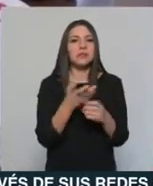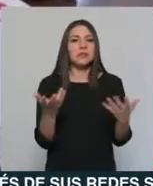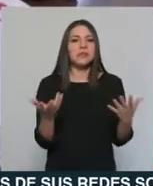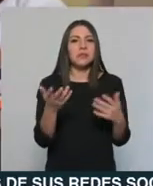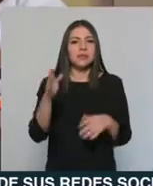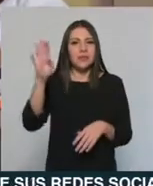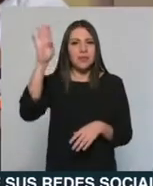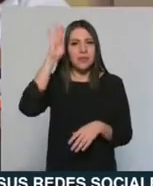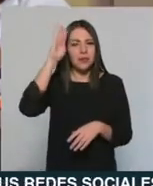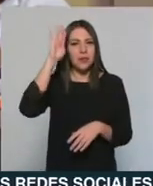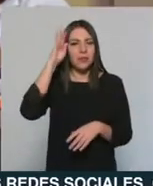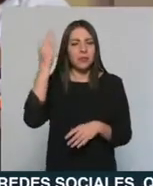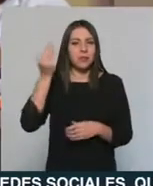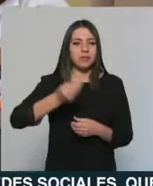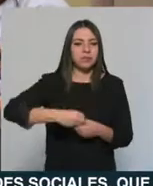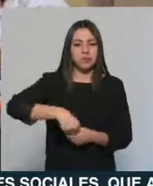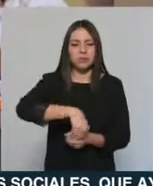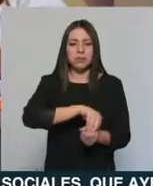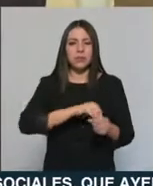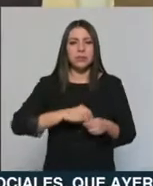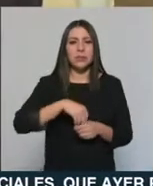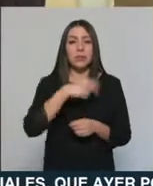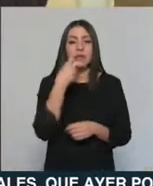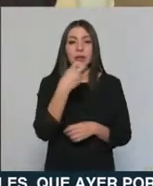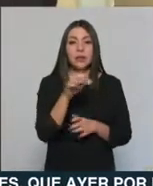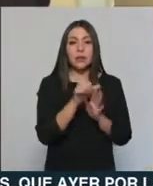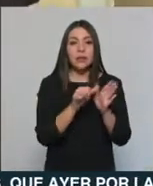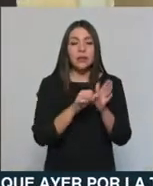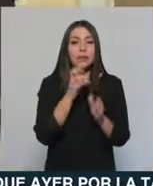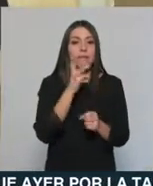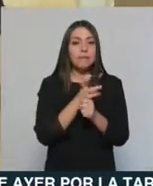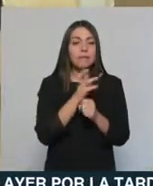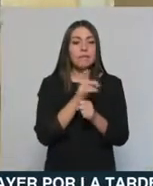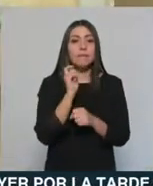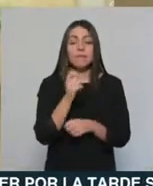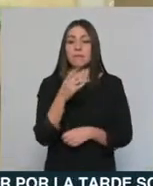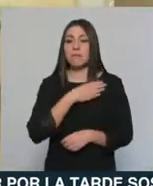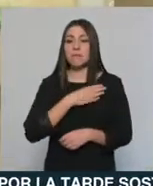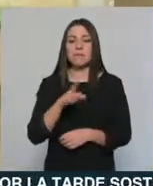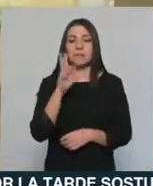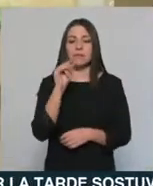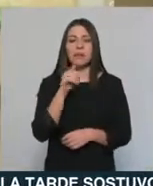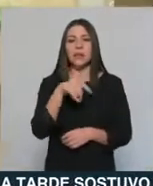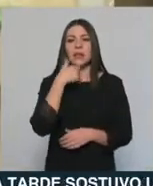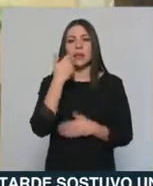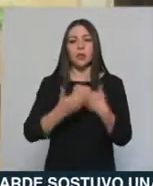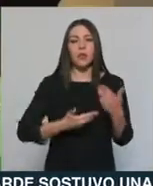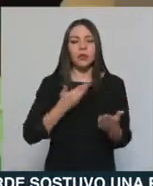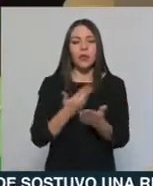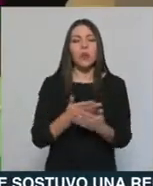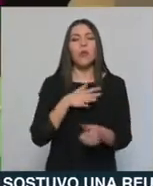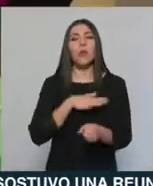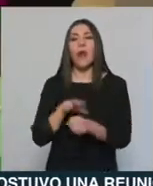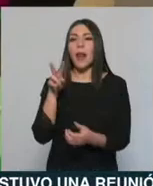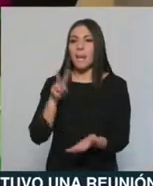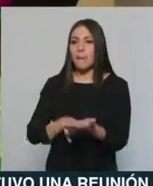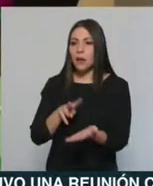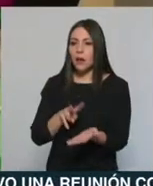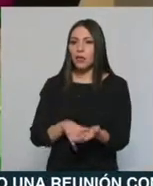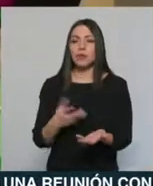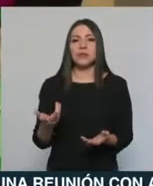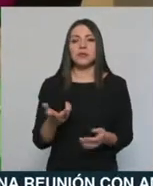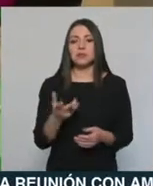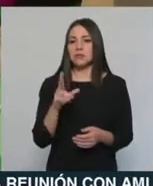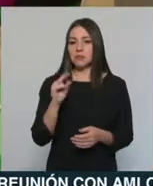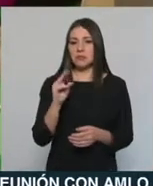obeso, que no es un artículo 3 axiológico que proponga valores ciudadanos. Es decir, sí